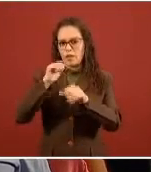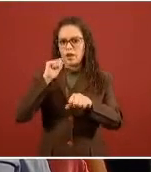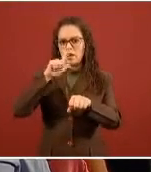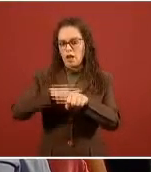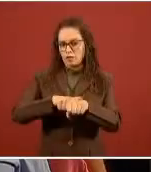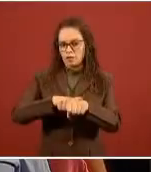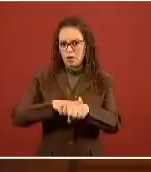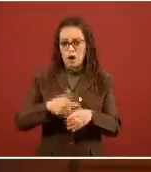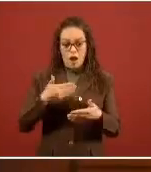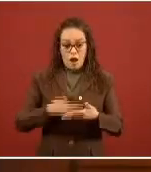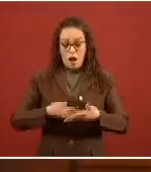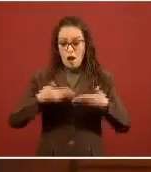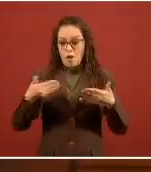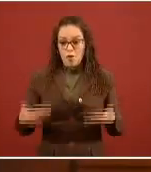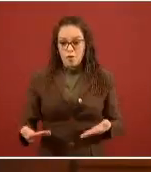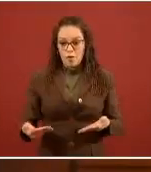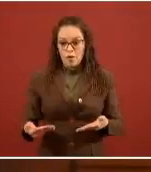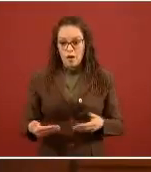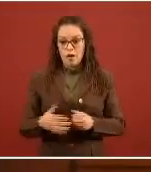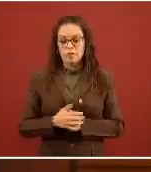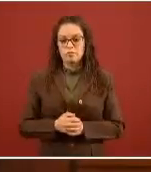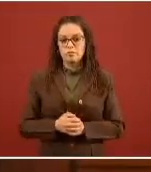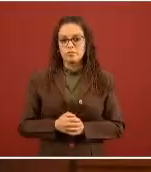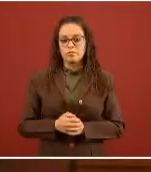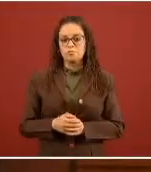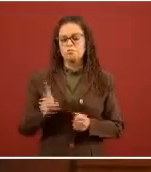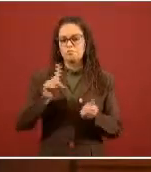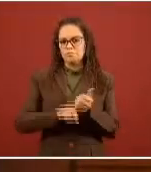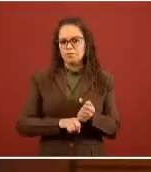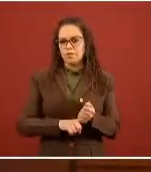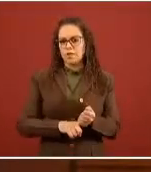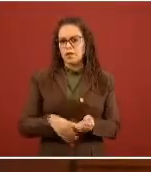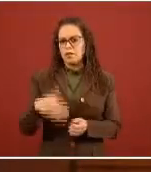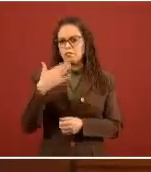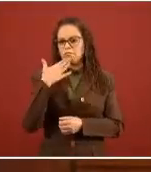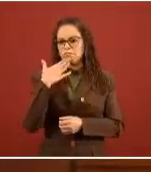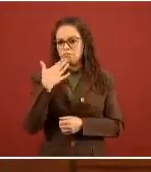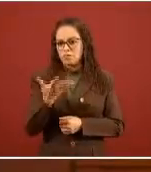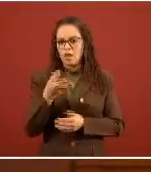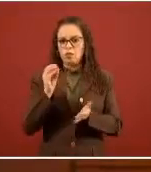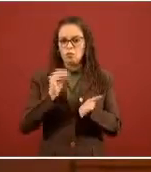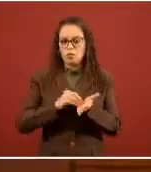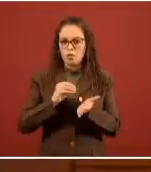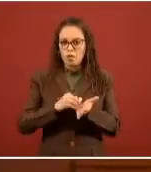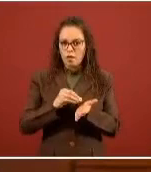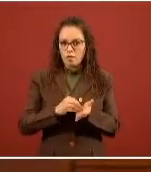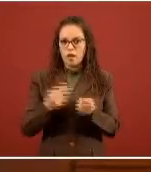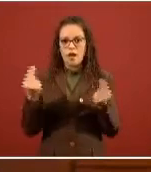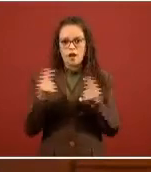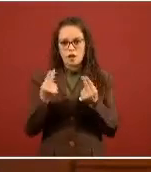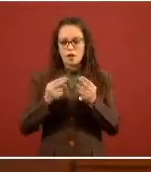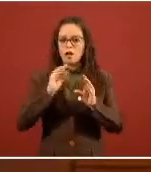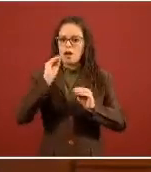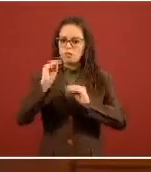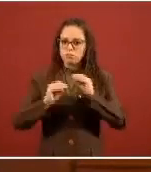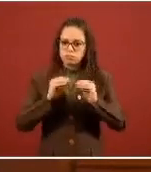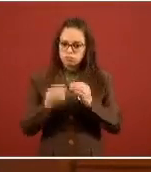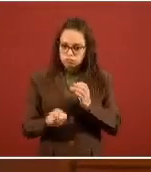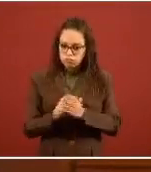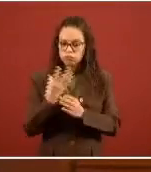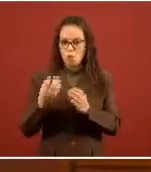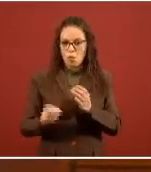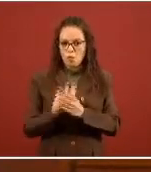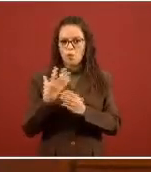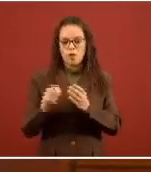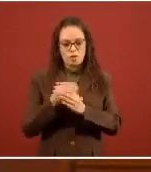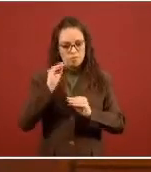pero lo queremos considerar como un lineamiento vivo. Es un lineamiento que tiene que estar actualizándose conforme vaya